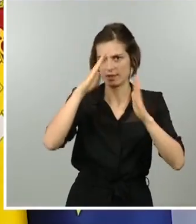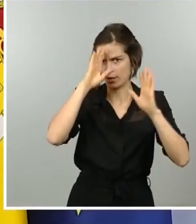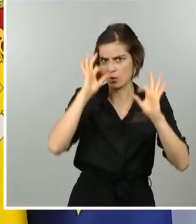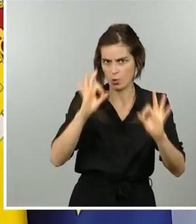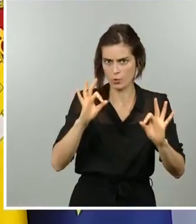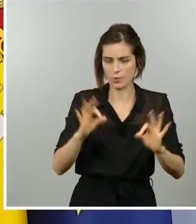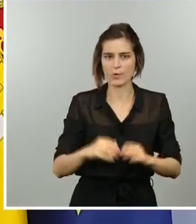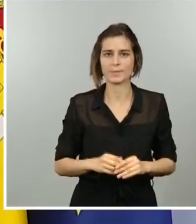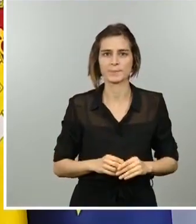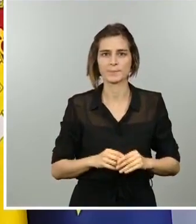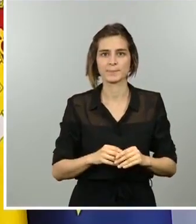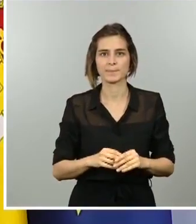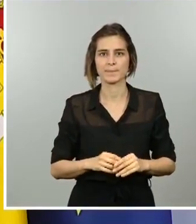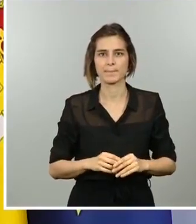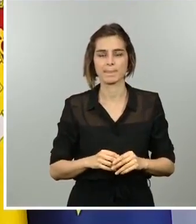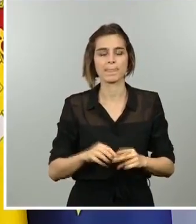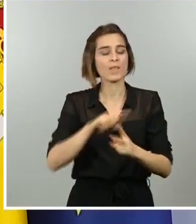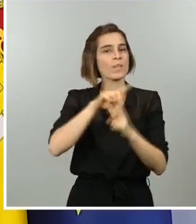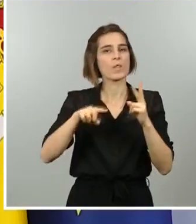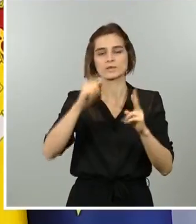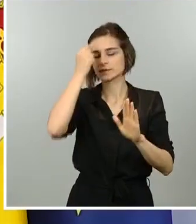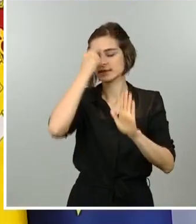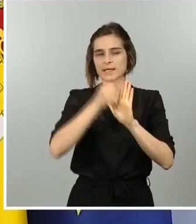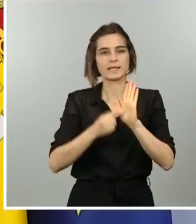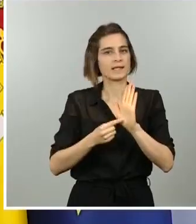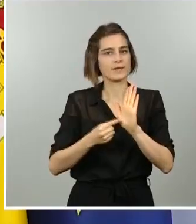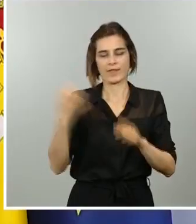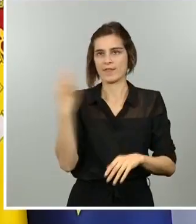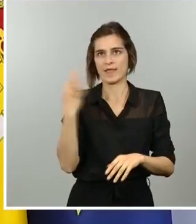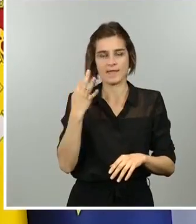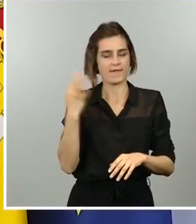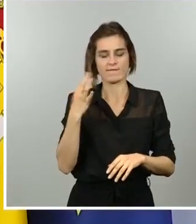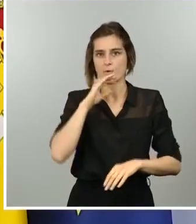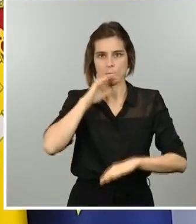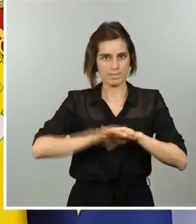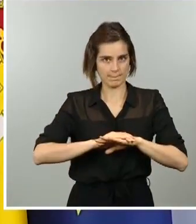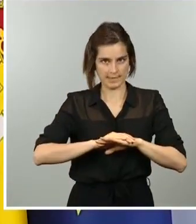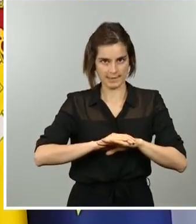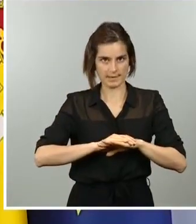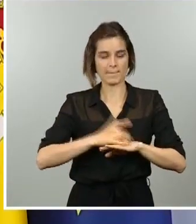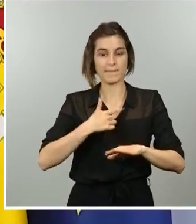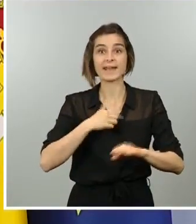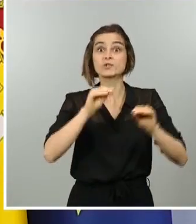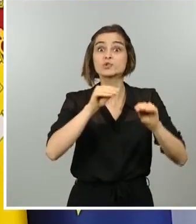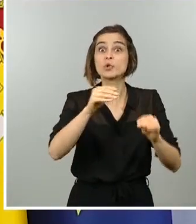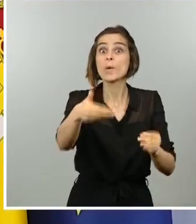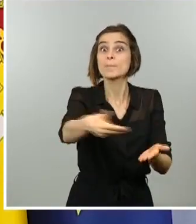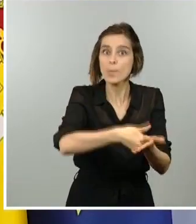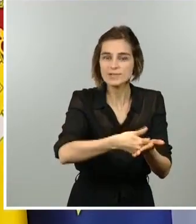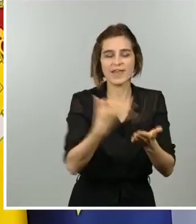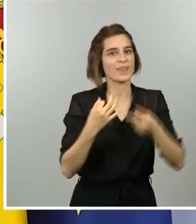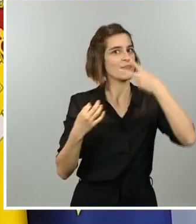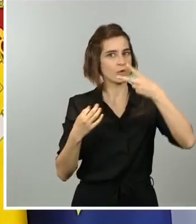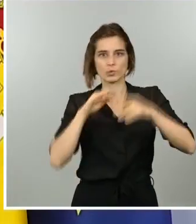obligado cumplimiento para poder entrar a considerar las propuestas que nos hagan. Uno es que se pueda acreditar que en un plazo